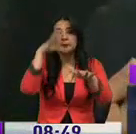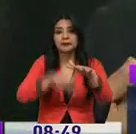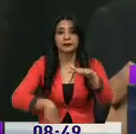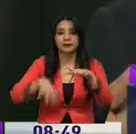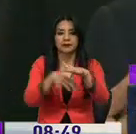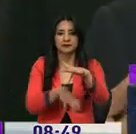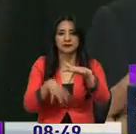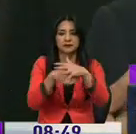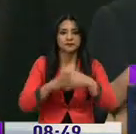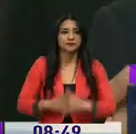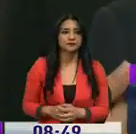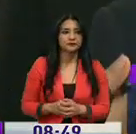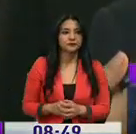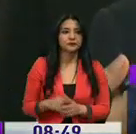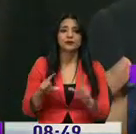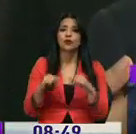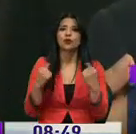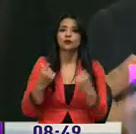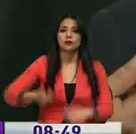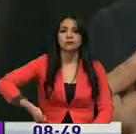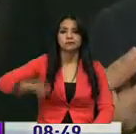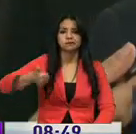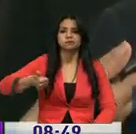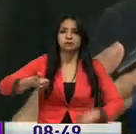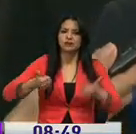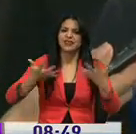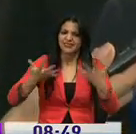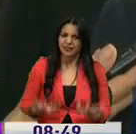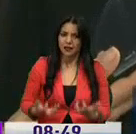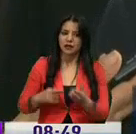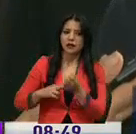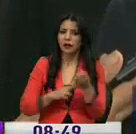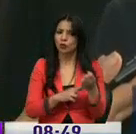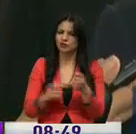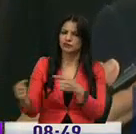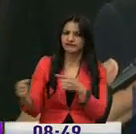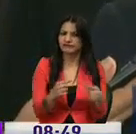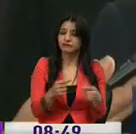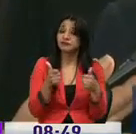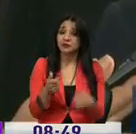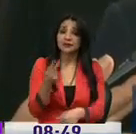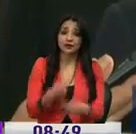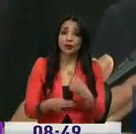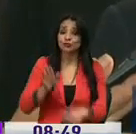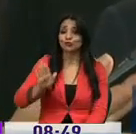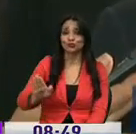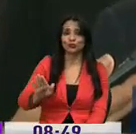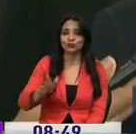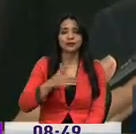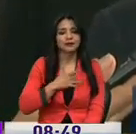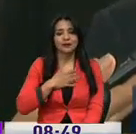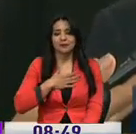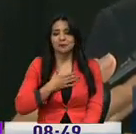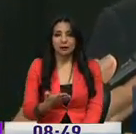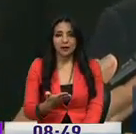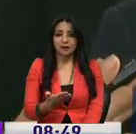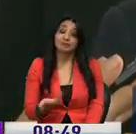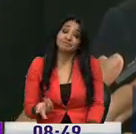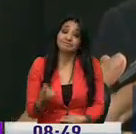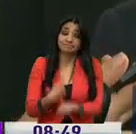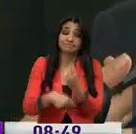Son grupos de poder que están peleando por esos recursos porque es un buen negocio para esas personas. Lamentablemente está